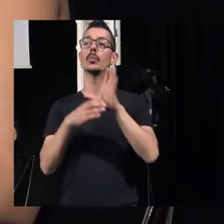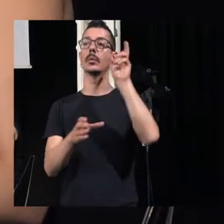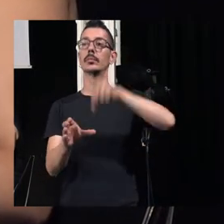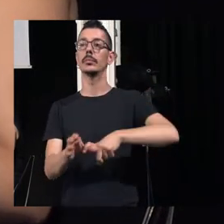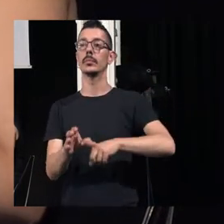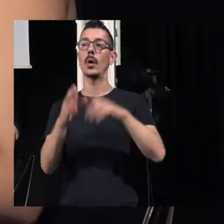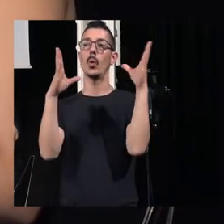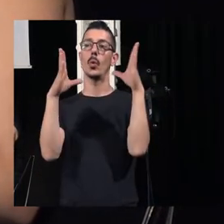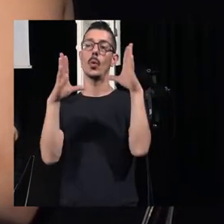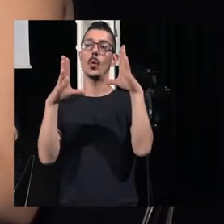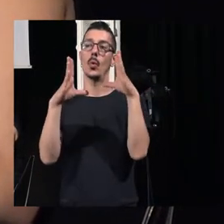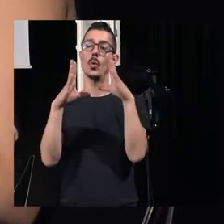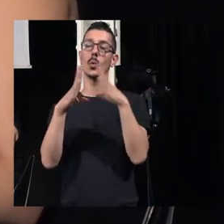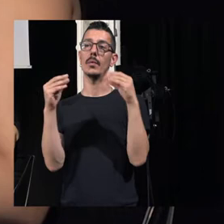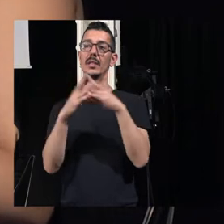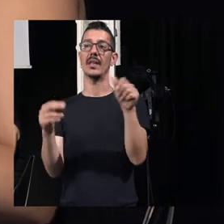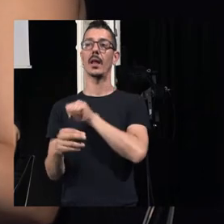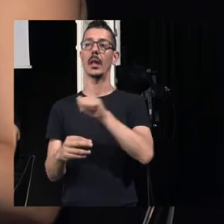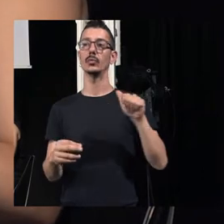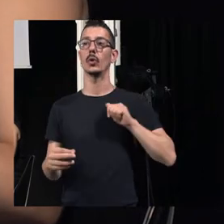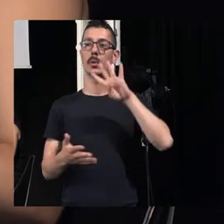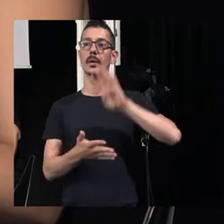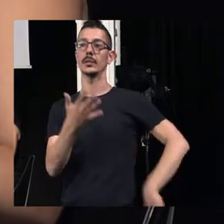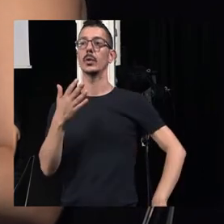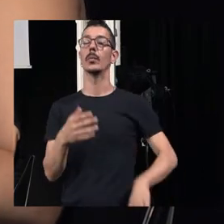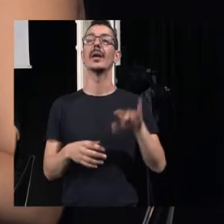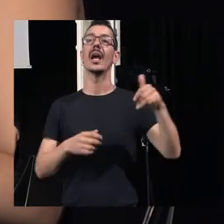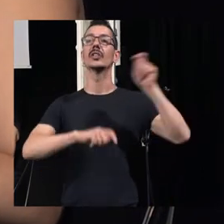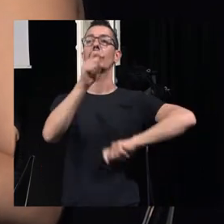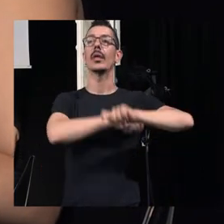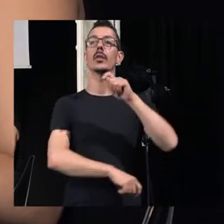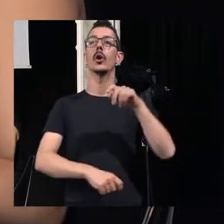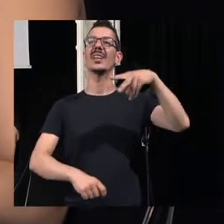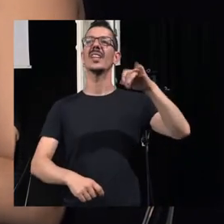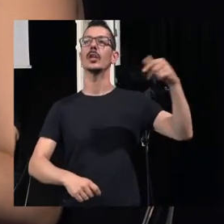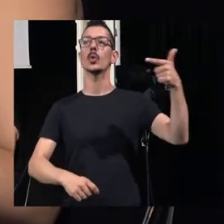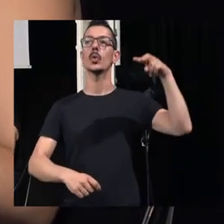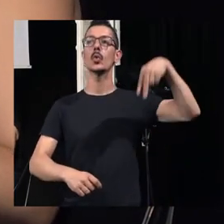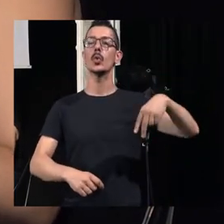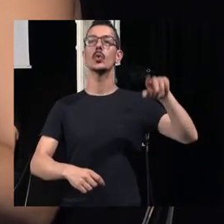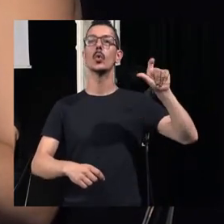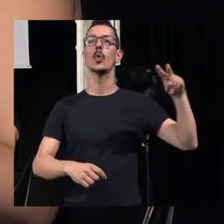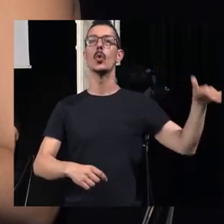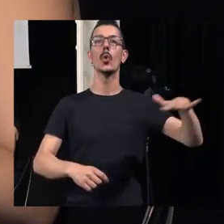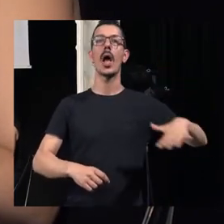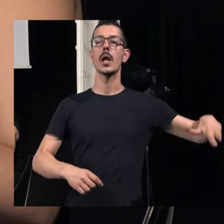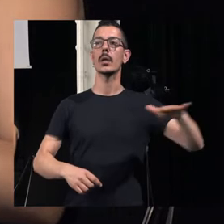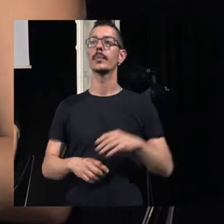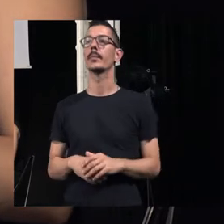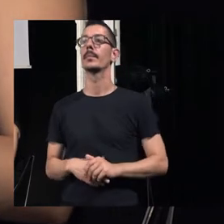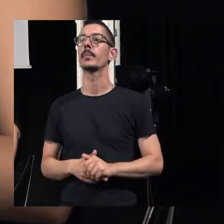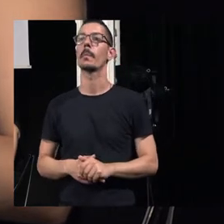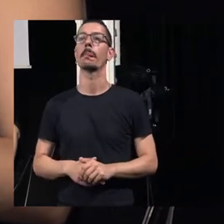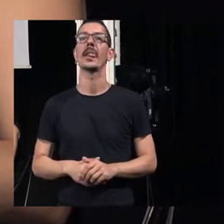la Universidad Autónoma de Barcelona y de la Asociación Ningún Lugar. Se ha interesado por el análisis crítico de los procesos de